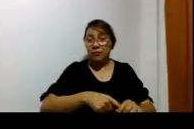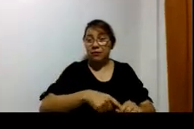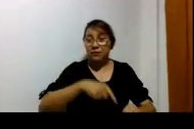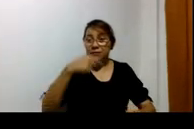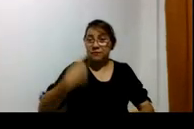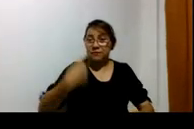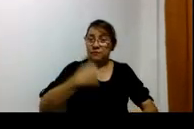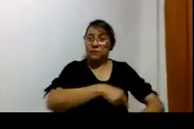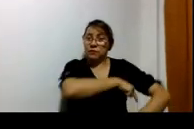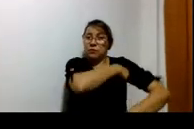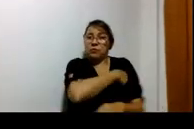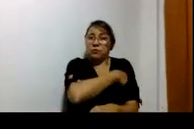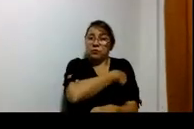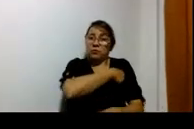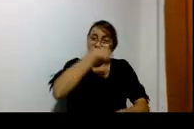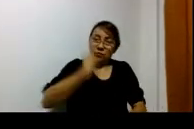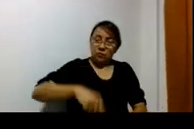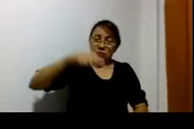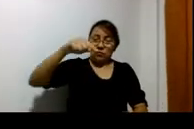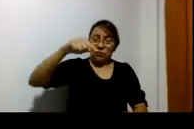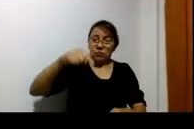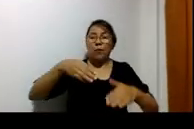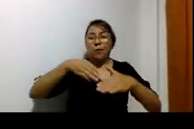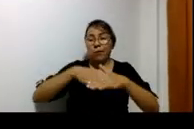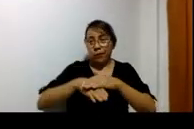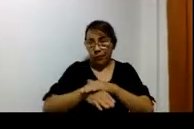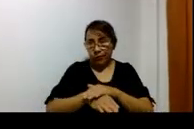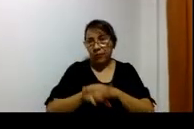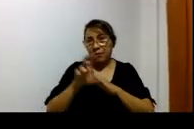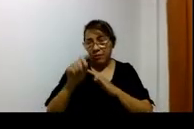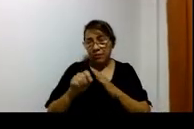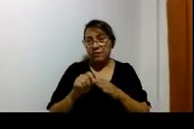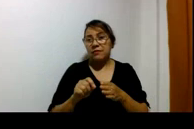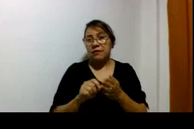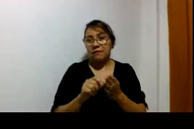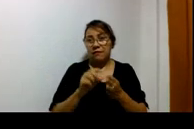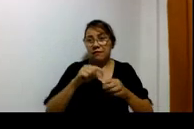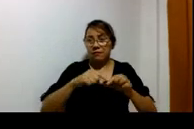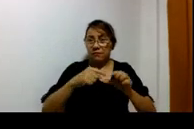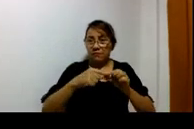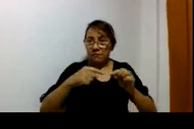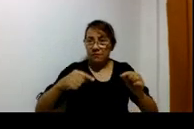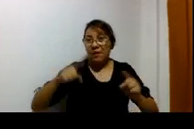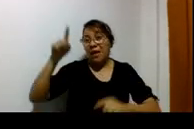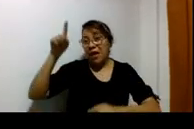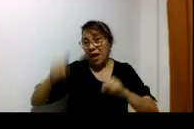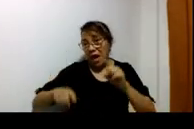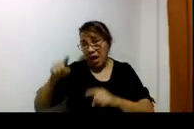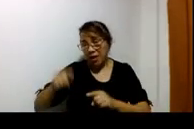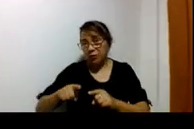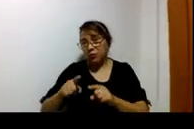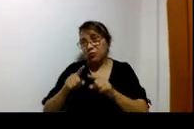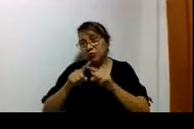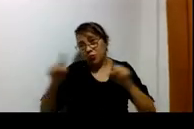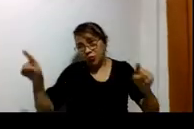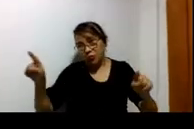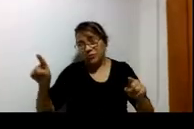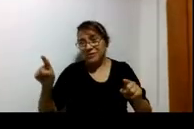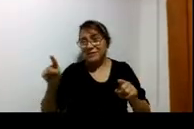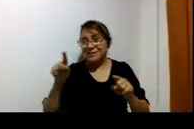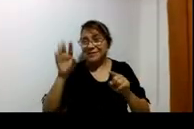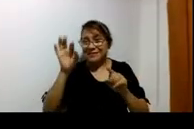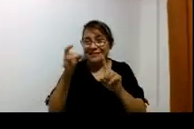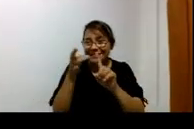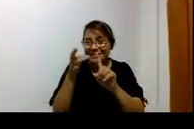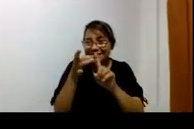ojalá debe ser de tipo digital para evitar cualquier accidente por el termómetro de mercurio, que es en vidrio. Es